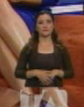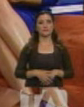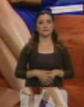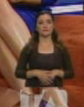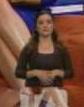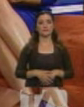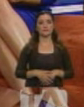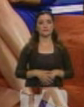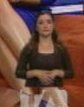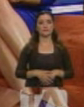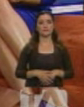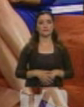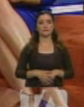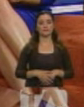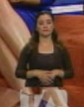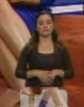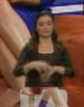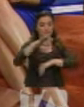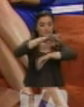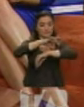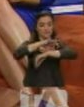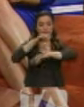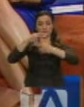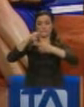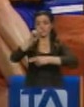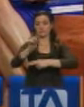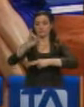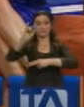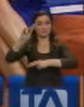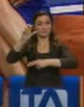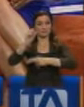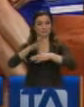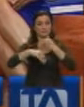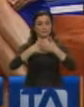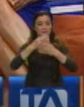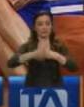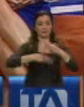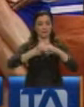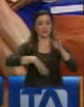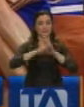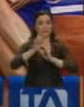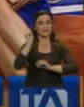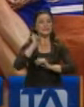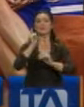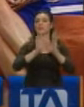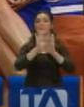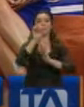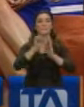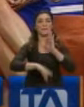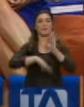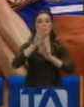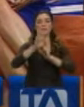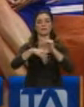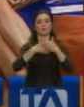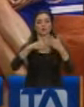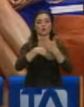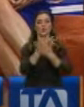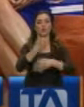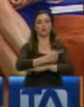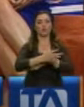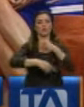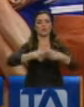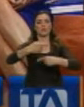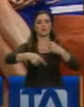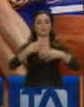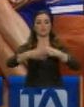El Zika sigue expandiéndose en todo el mundo y se estima que cada día aparecen más de 1,000 nuevos casos. A pesar de la difusión oficial para evitar